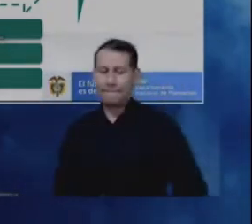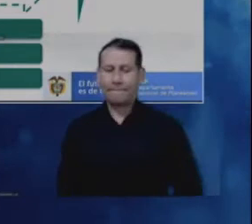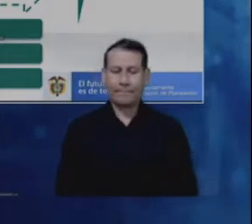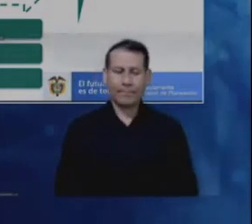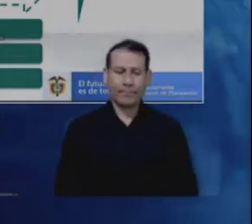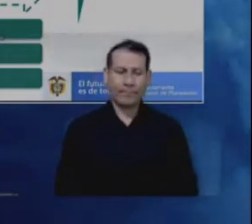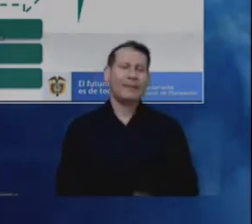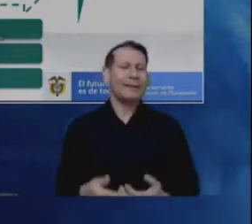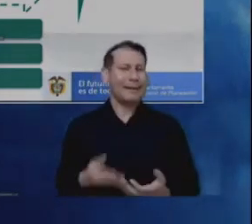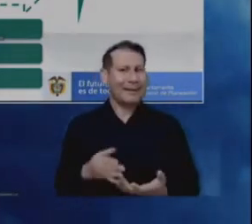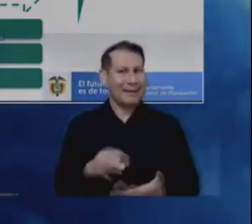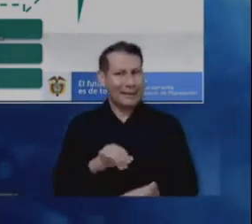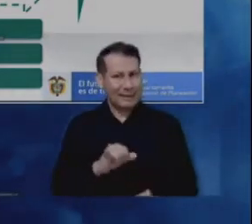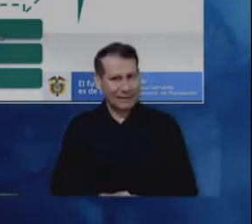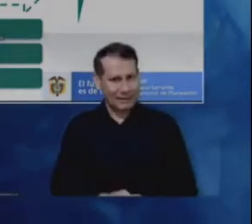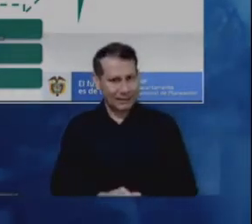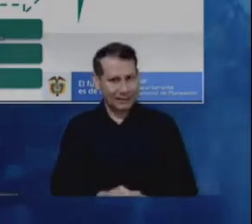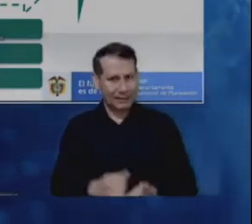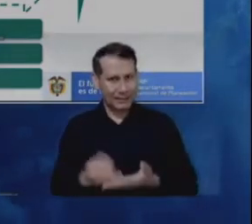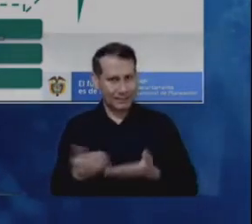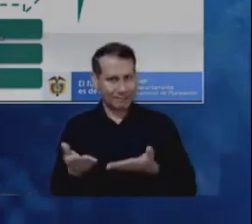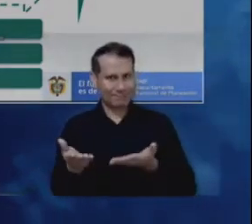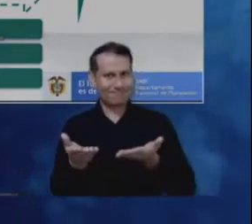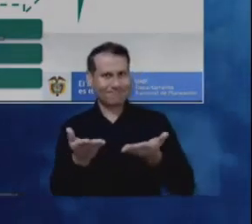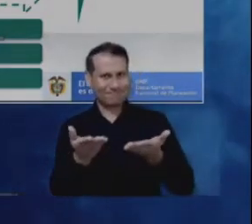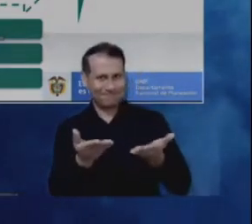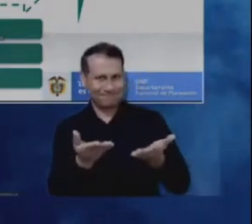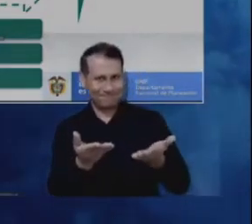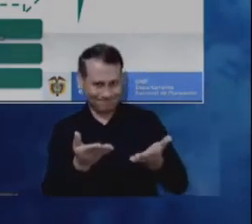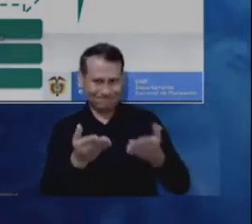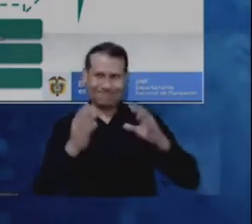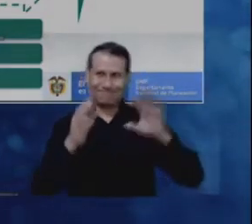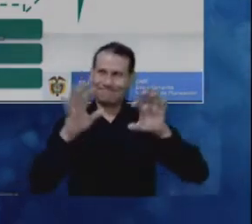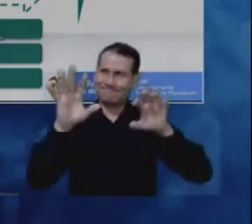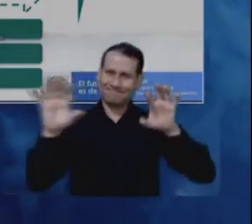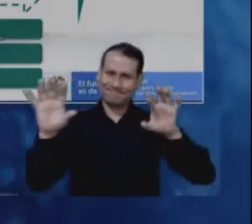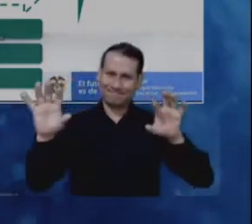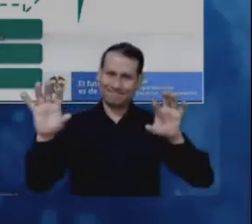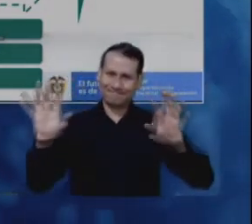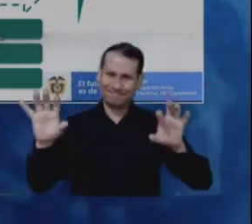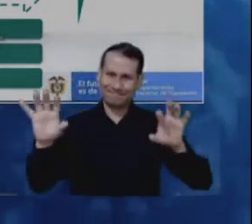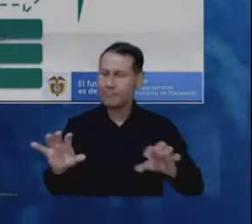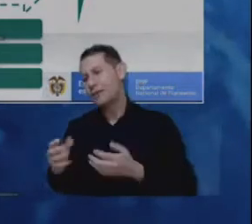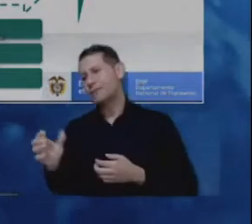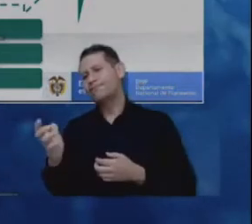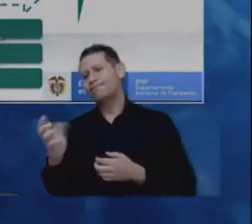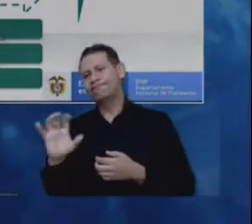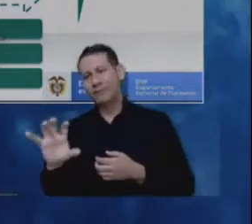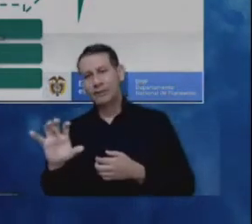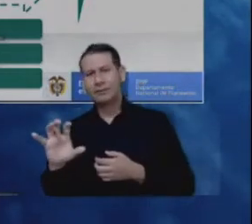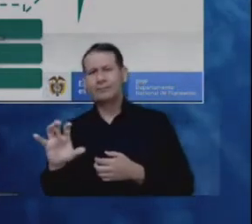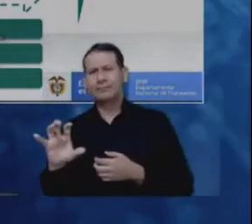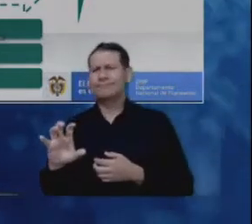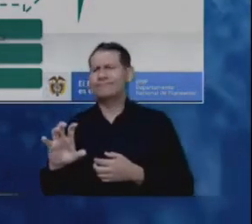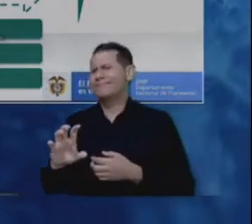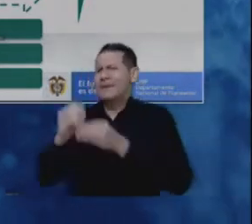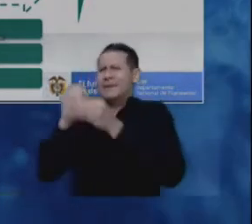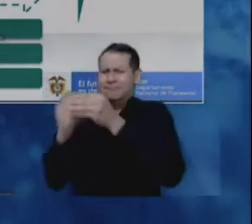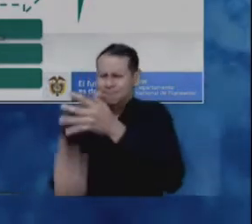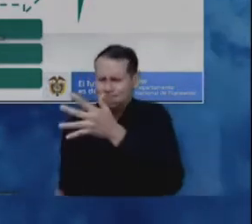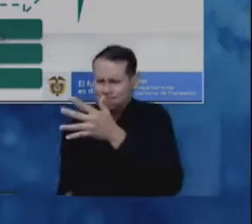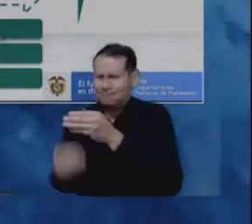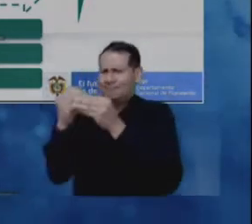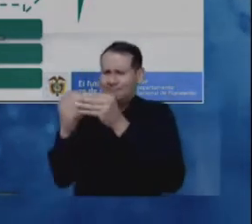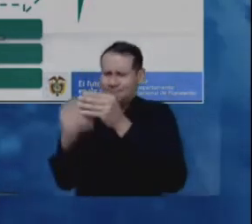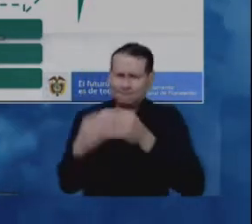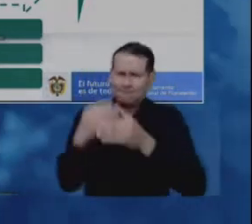panorama, nosotros hemos venido involucrando otros elementos como la infraestructura de datos, que es una de las grandes apuestas que nosotros hemos venido trabajando también,